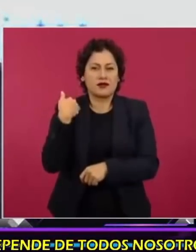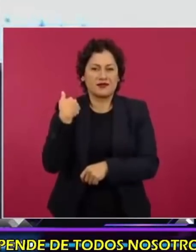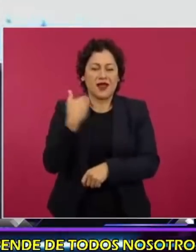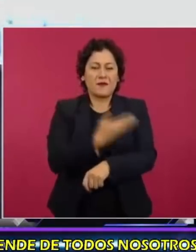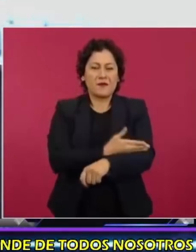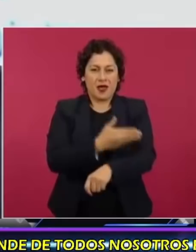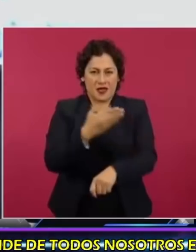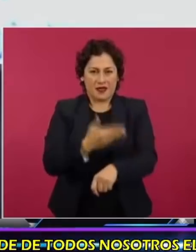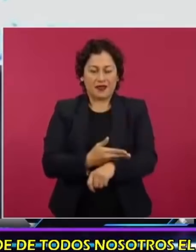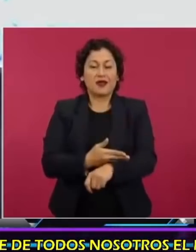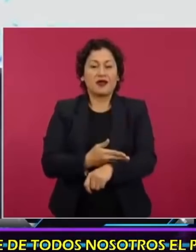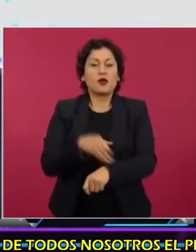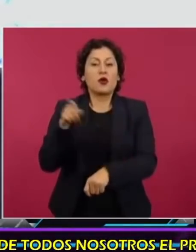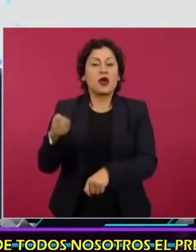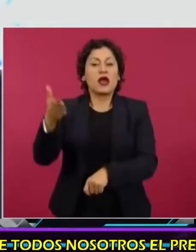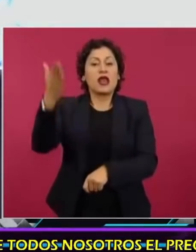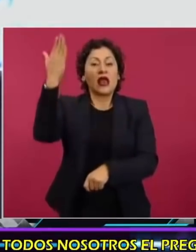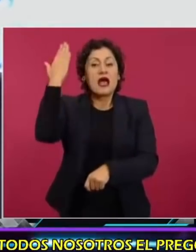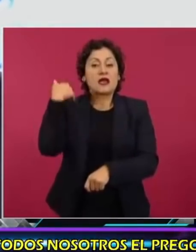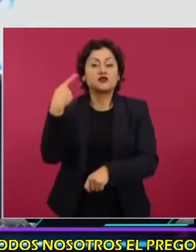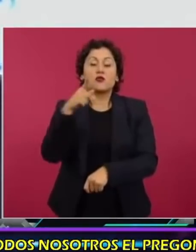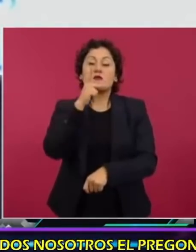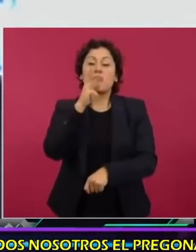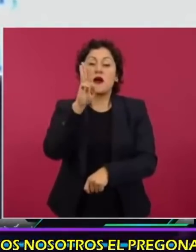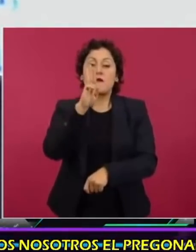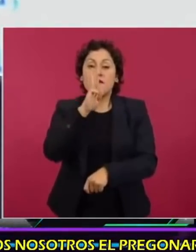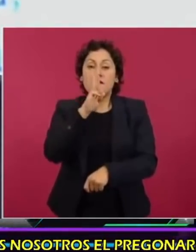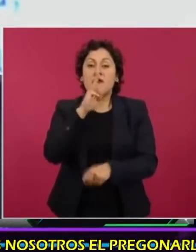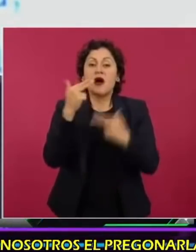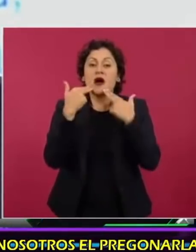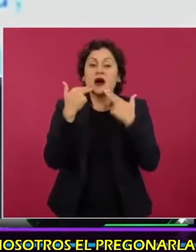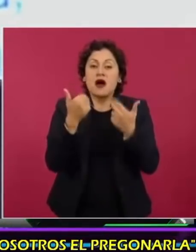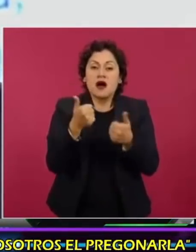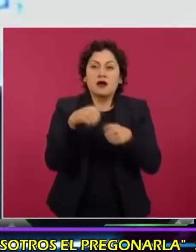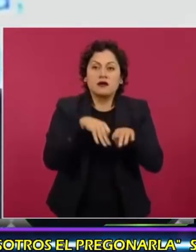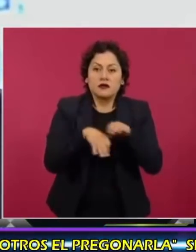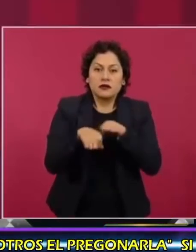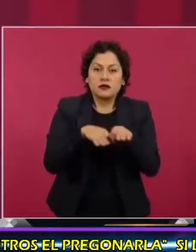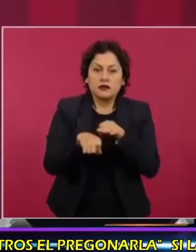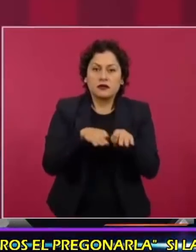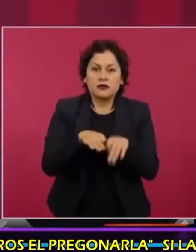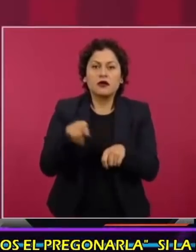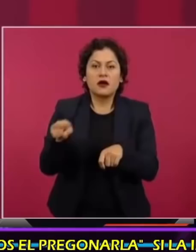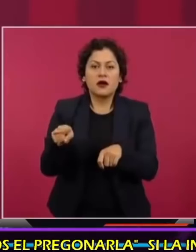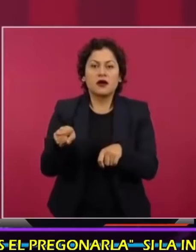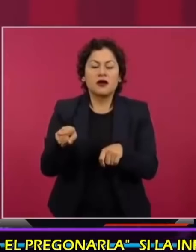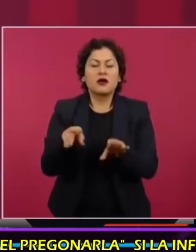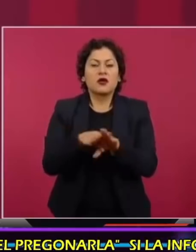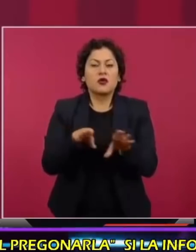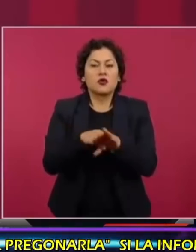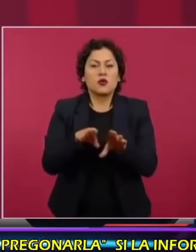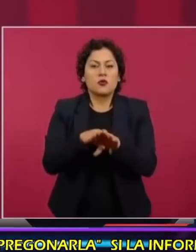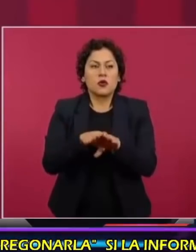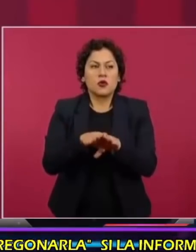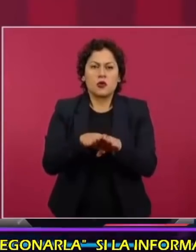a convocar al pueblo a tomar las armas en contra de Porfirio Díaz. Por eso